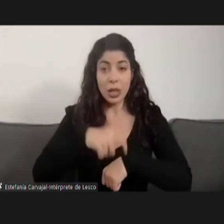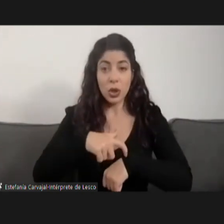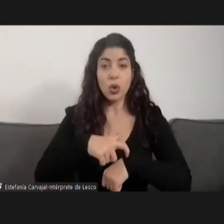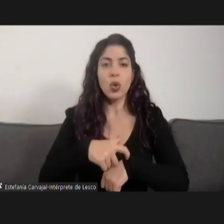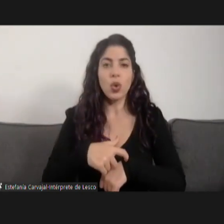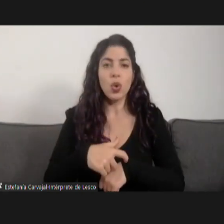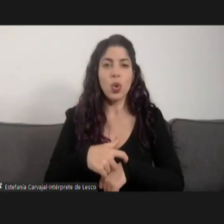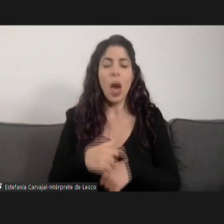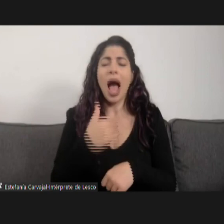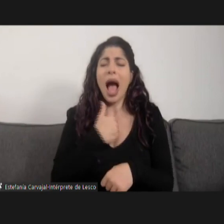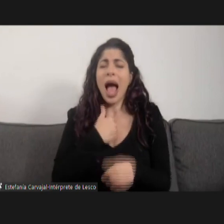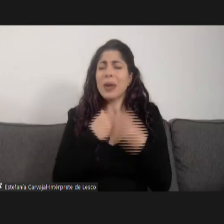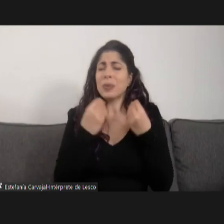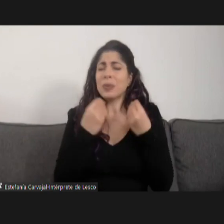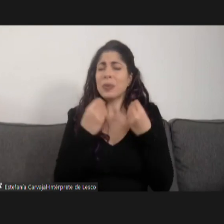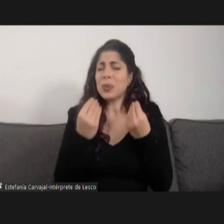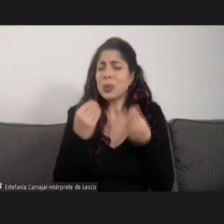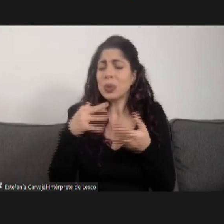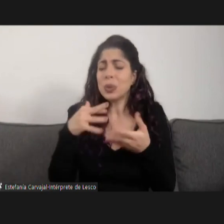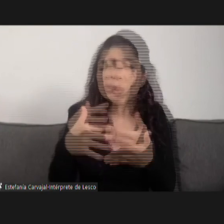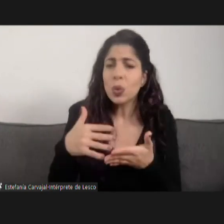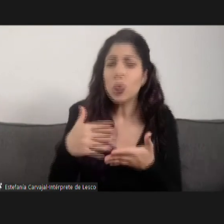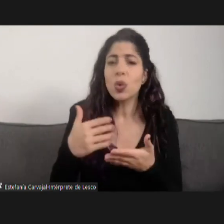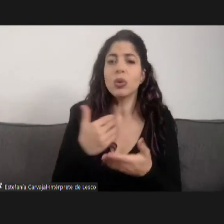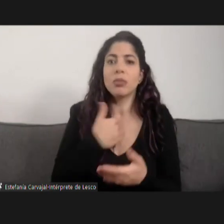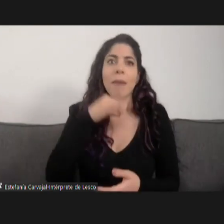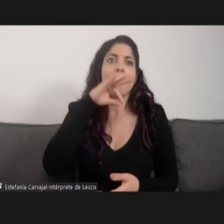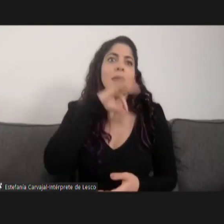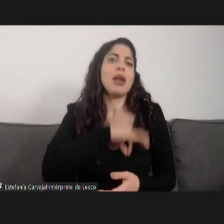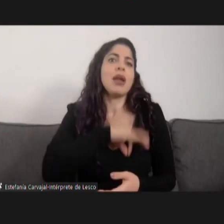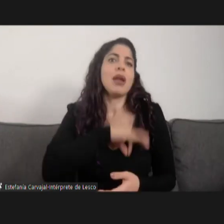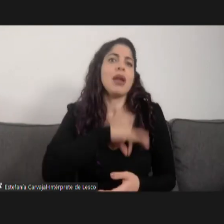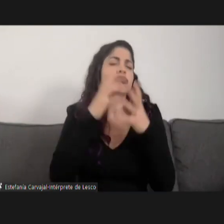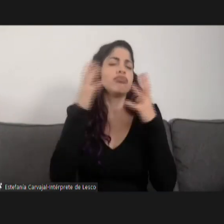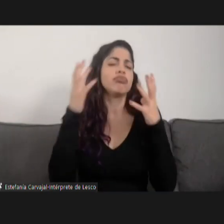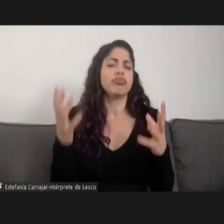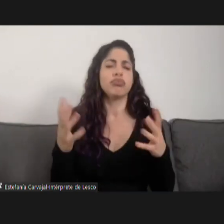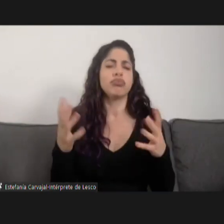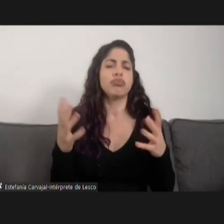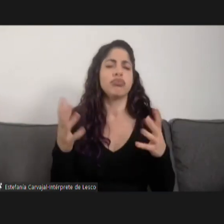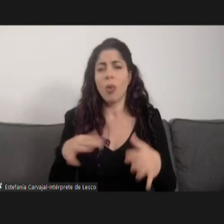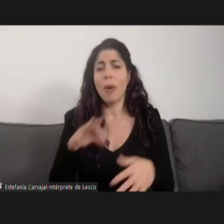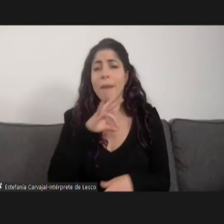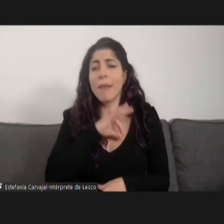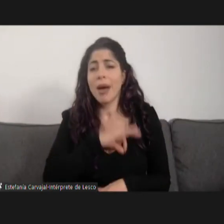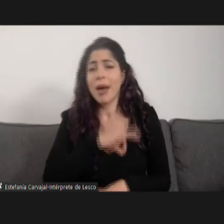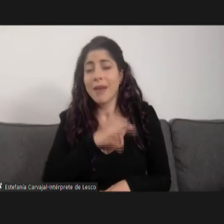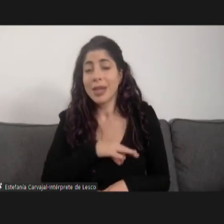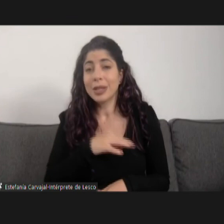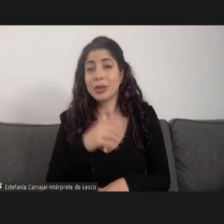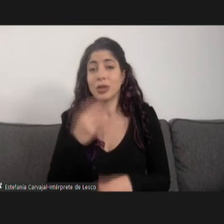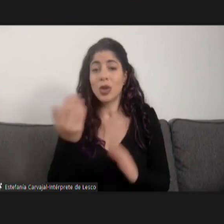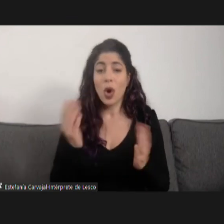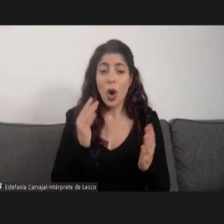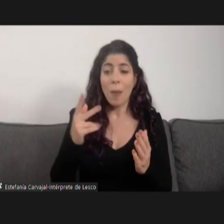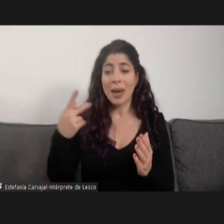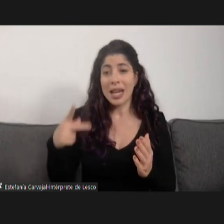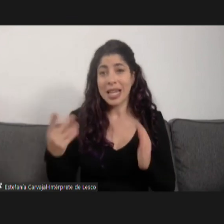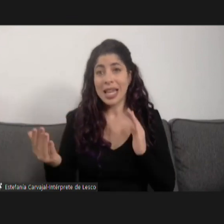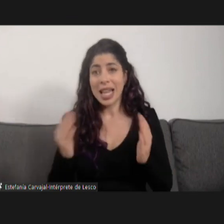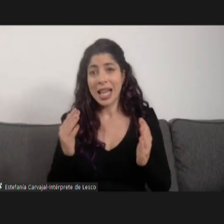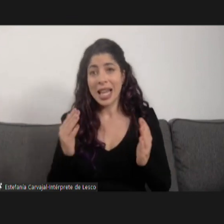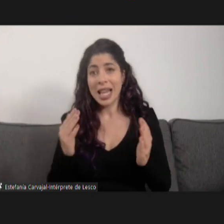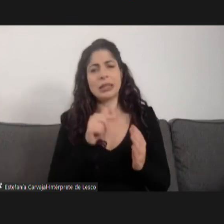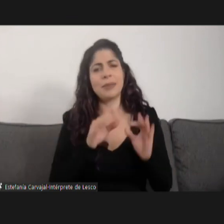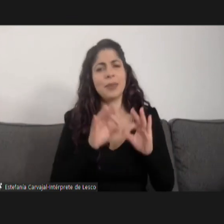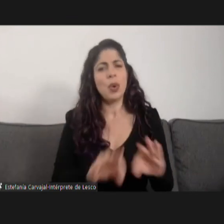demasiados estudios también de los beneficios que son enormes. O sea, la parte del beneficio sobre el riesgo, sigue siendo muy